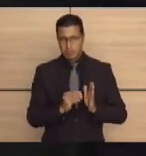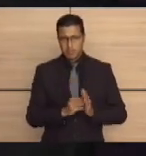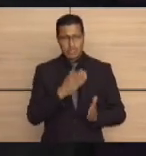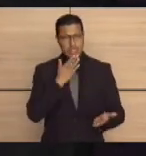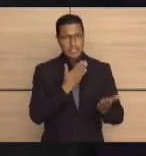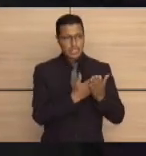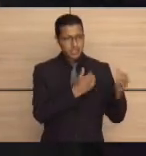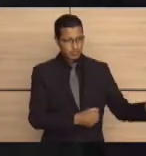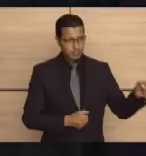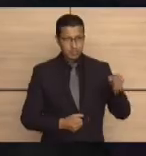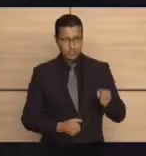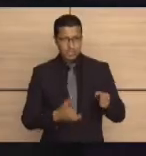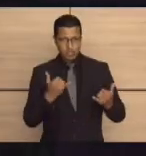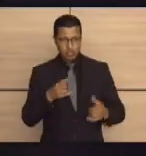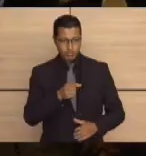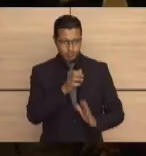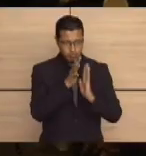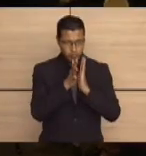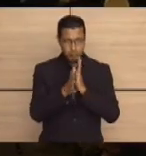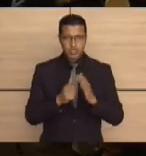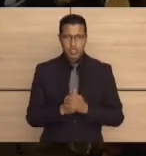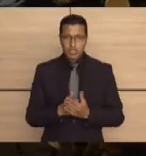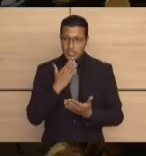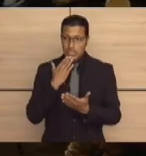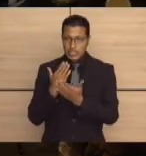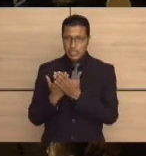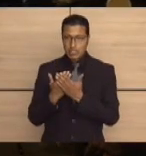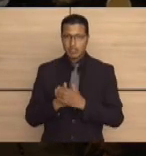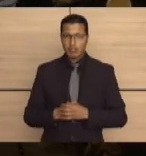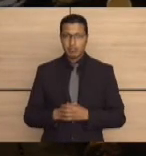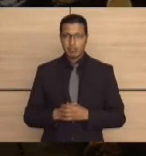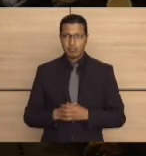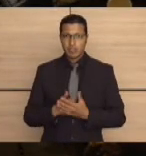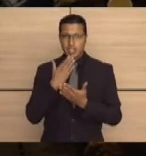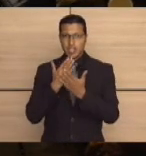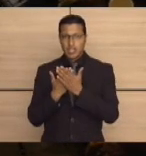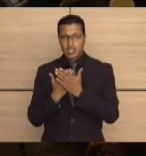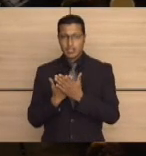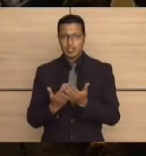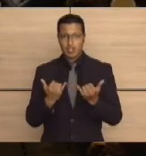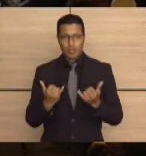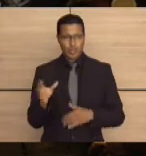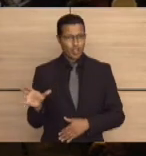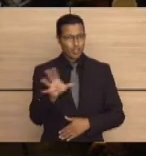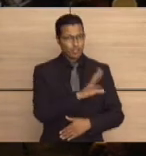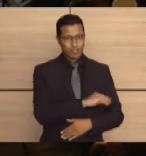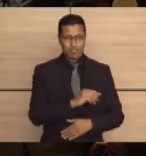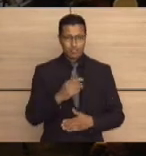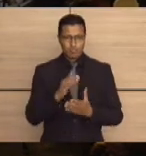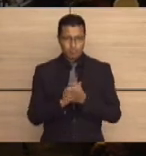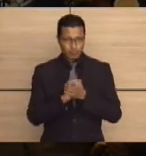El micrófono es suyo, Miguel. Gracias, Nicolás. Para todos y todas, un cordial